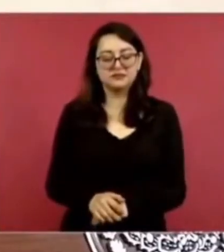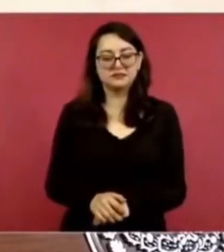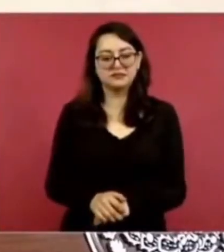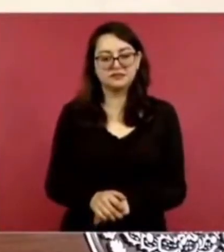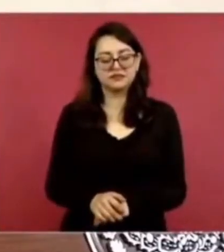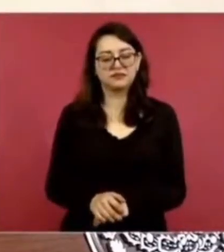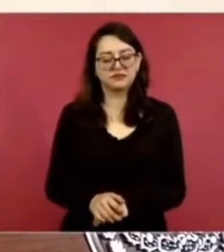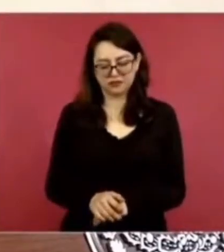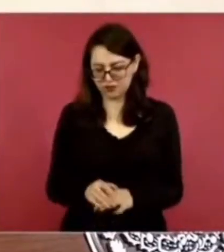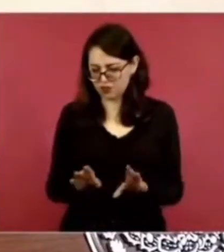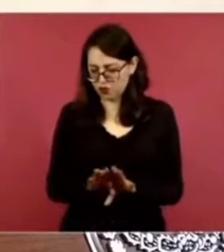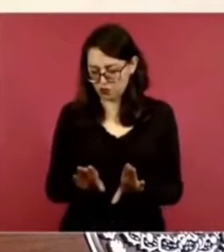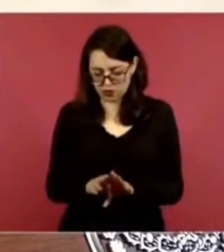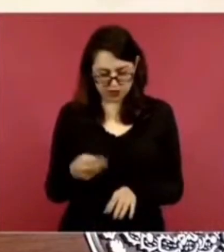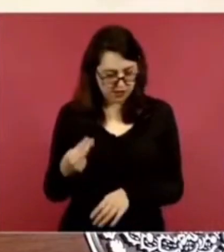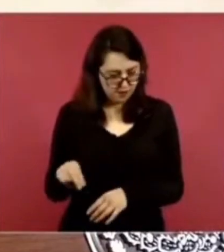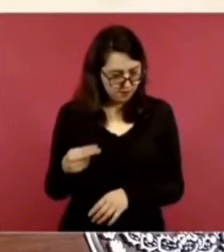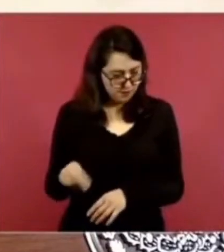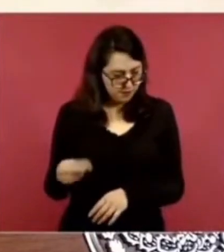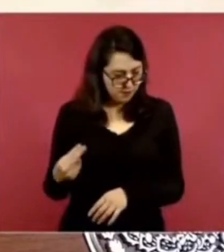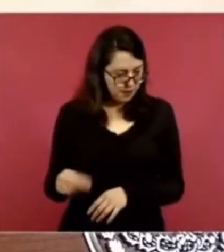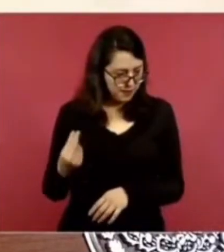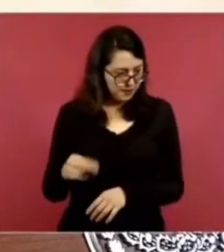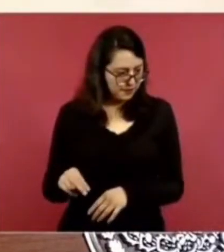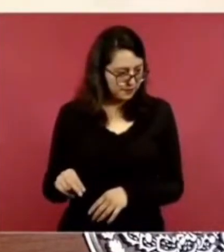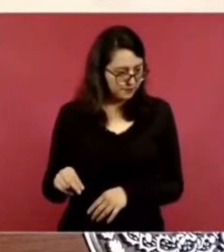¿Cómo se llama?